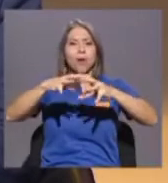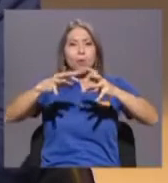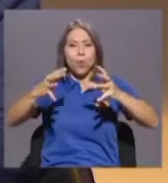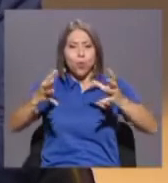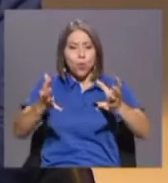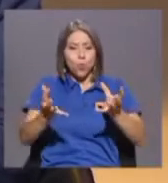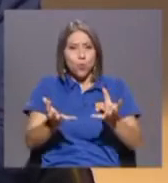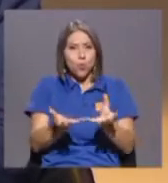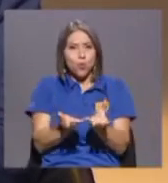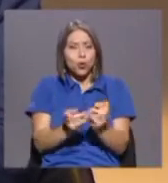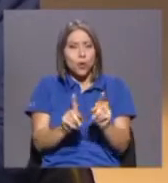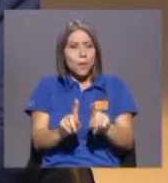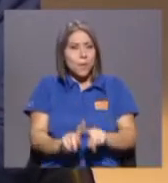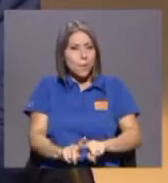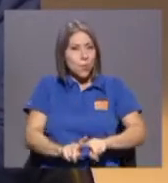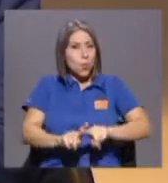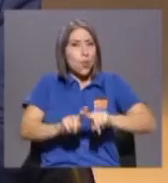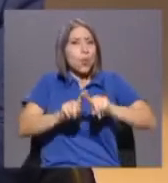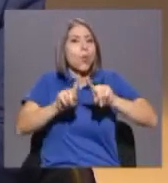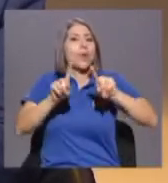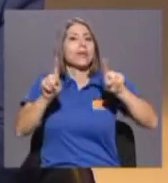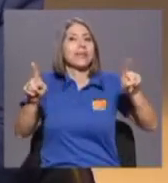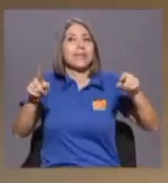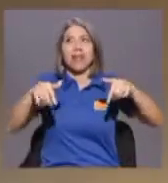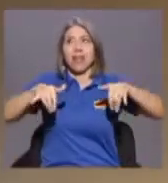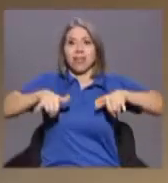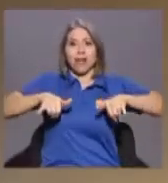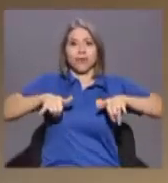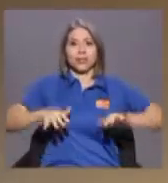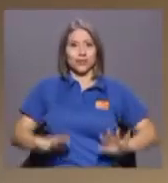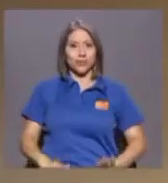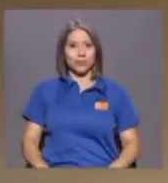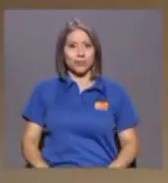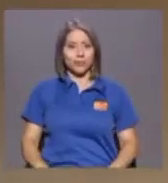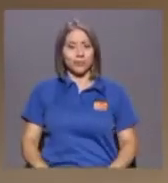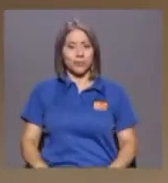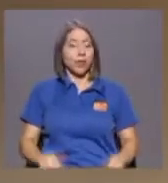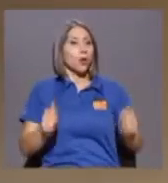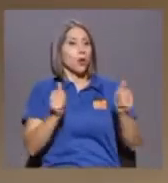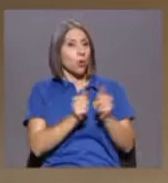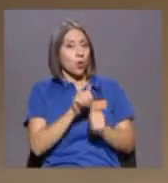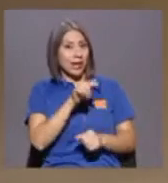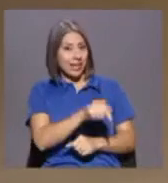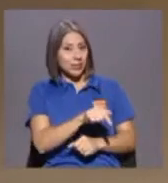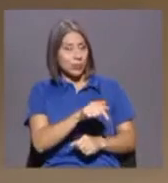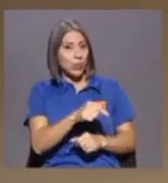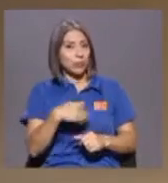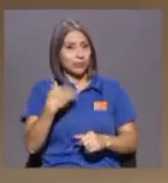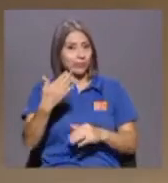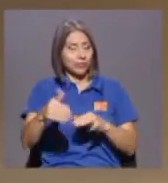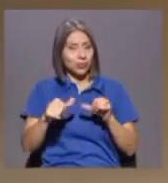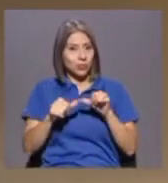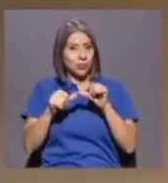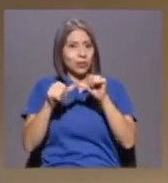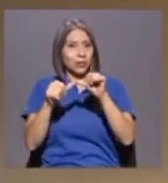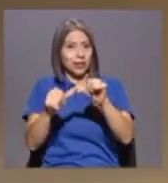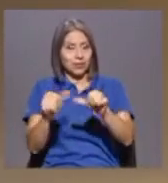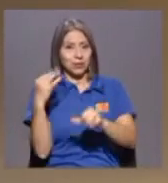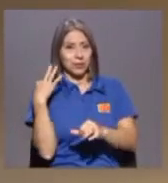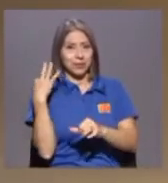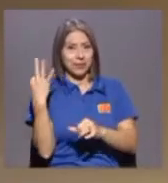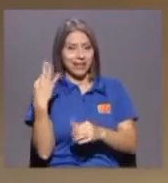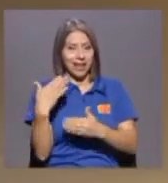muy diferente al nuestro. Con eso, don Gabriel, continuaremos una vez que el canal los invite a